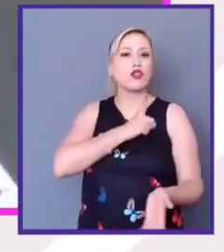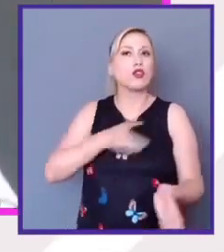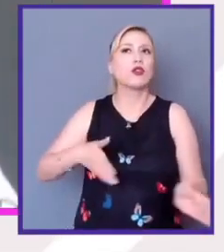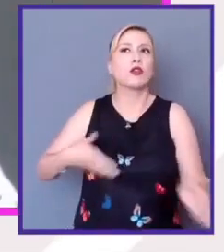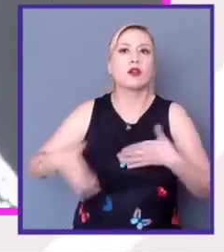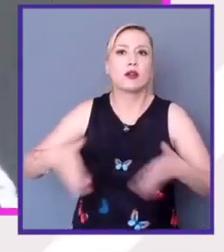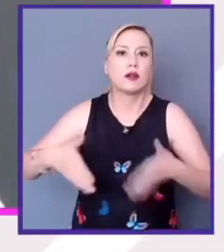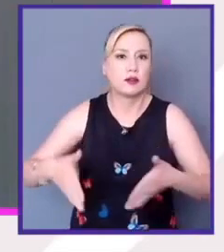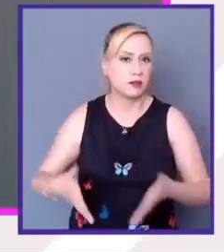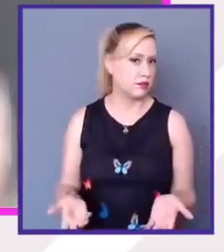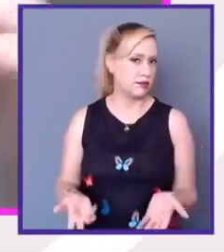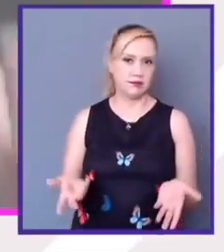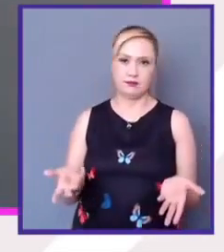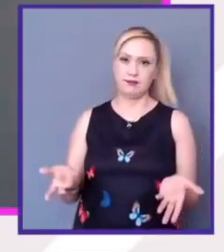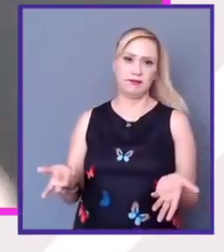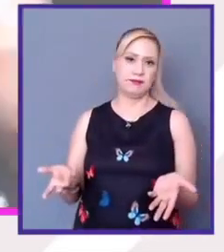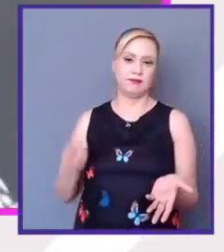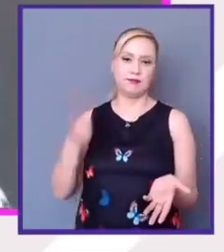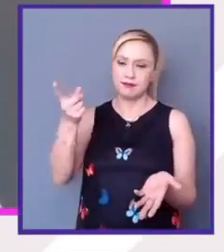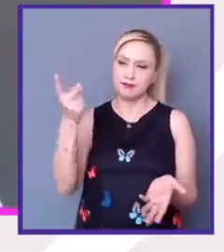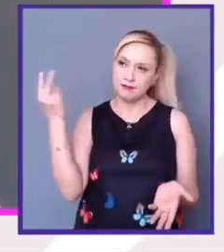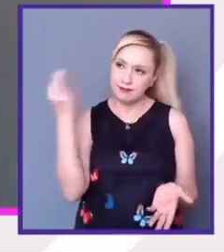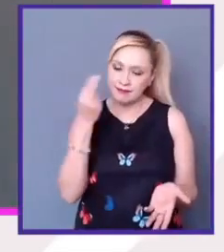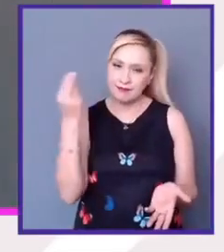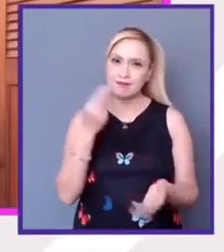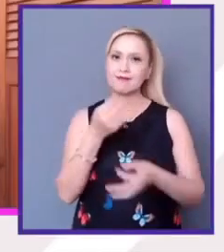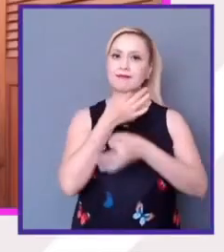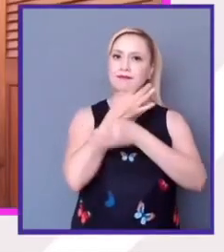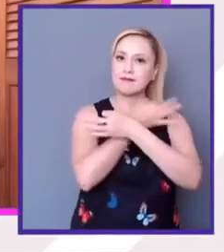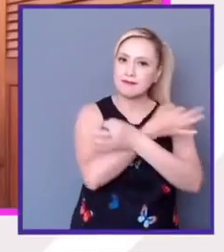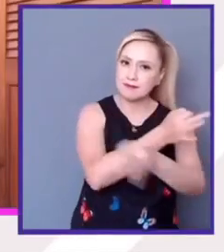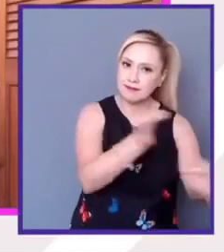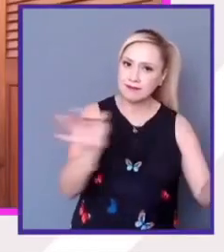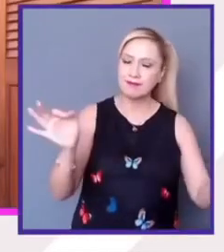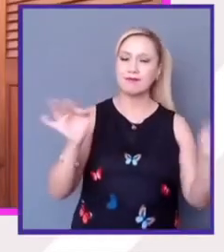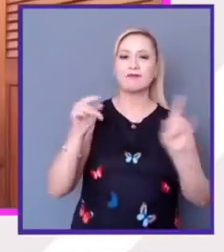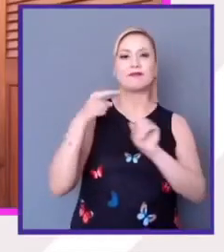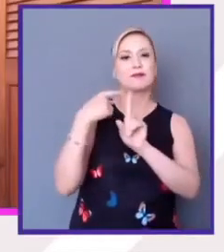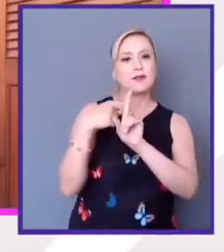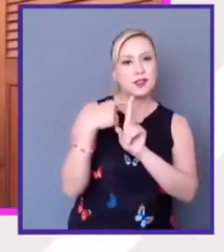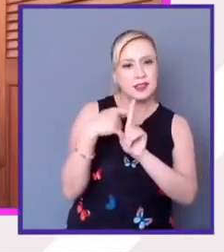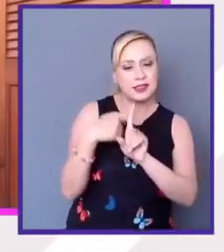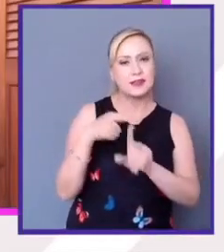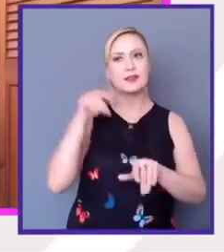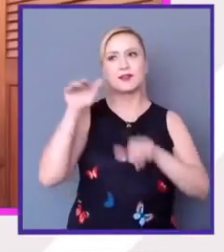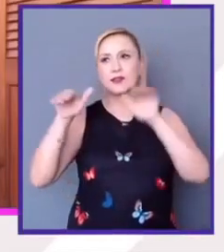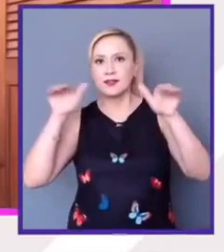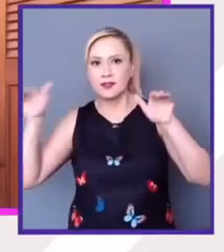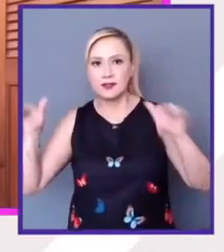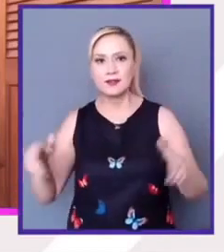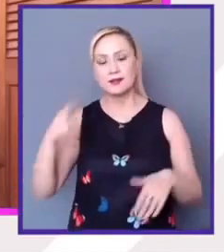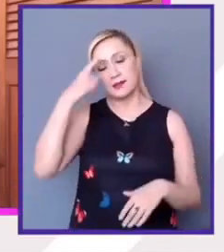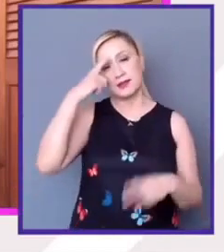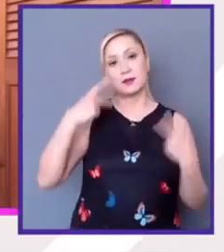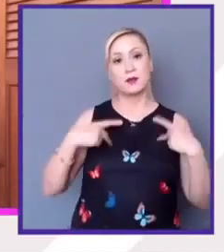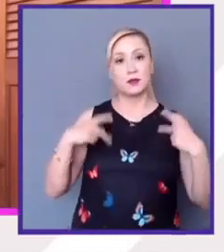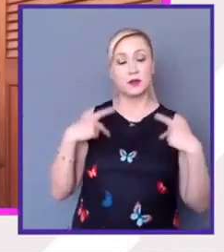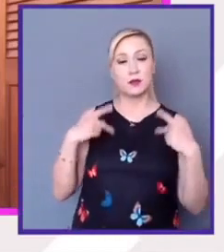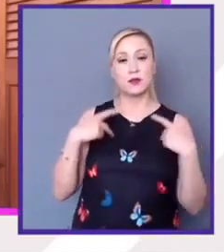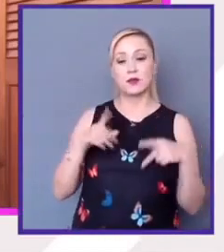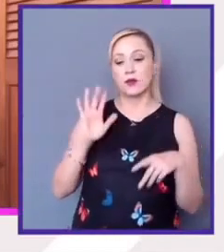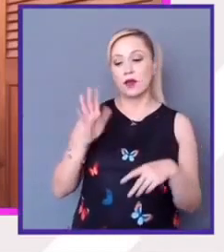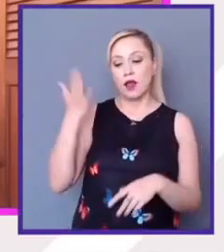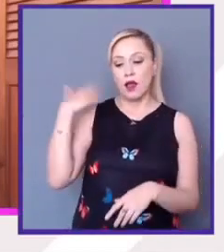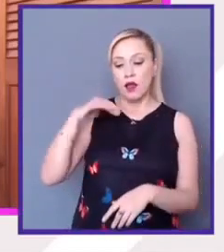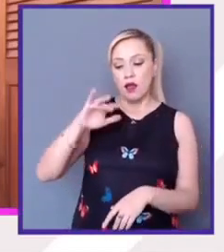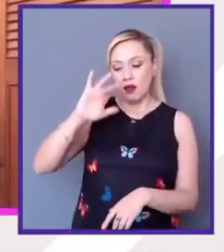de tu empresa, no. Necesitamos de acciones afirmativas, ¿no? De acciones que nos ayuden a que las personas que han vivido